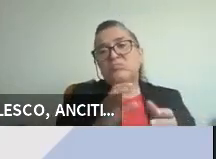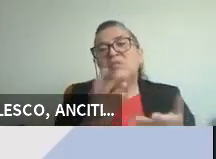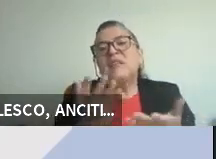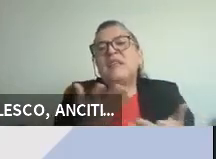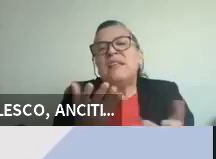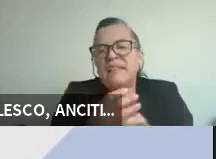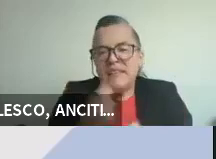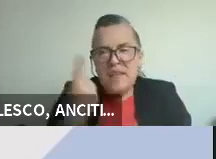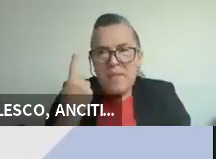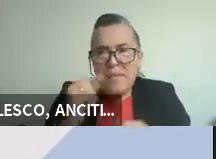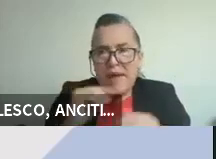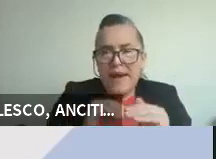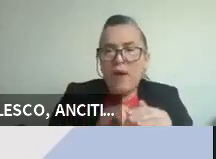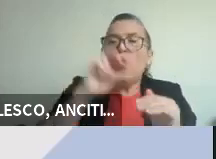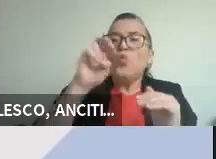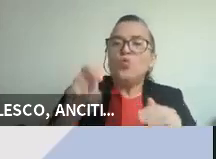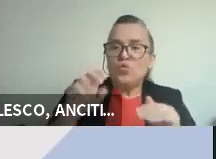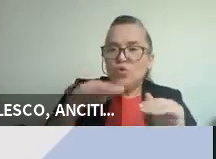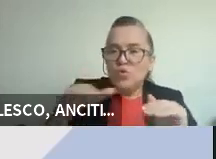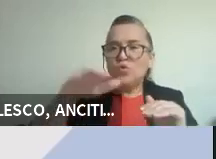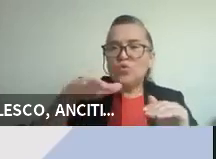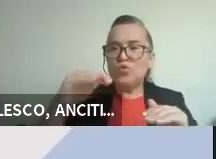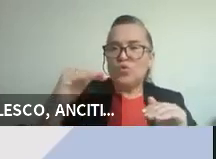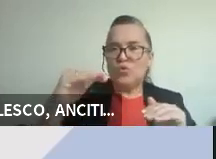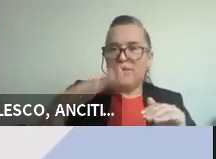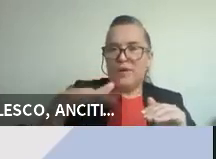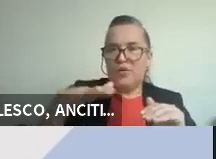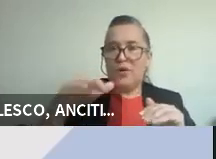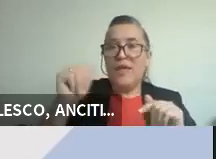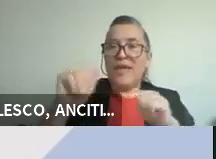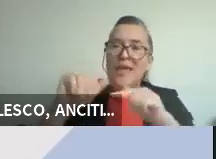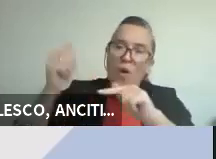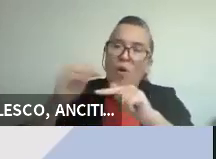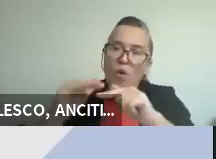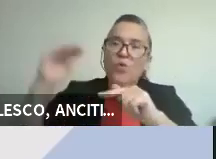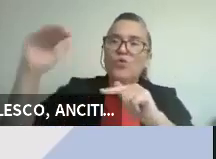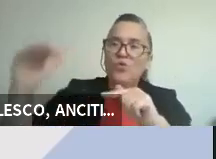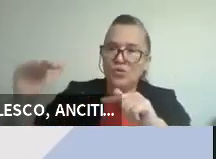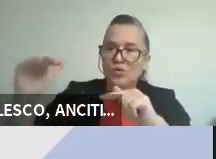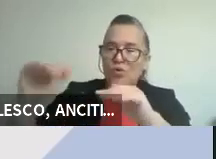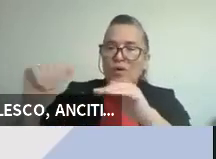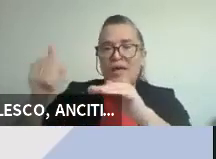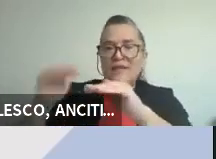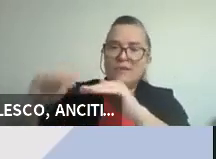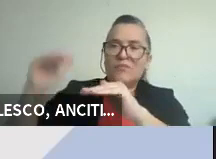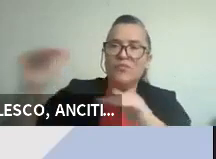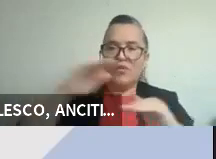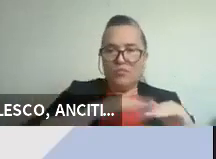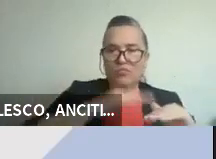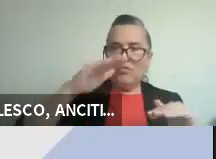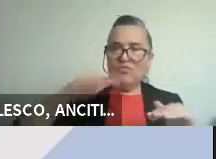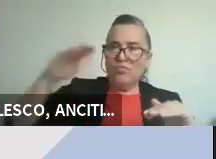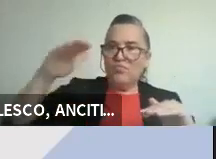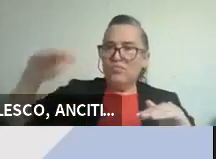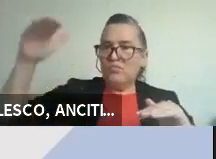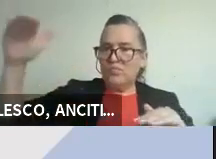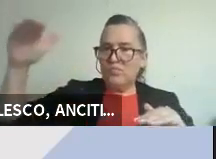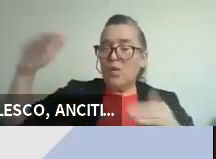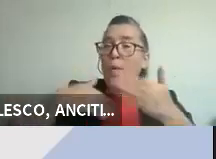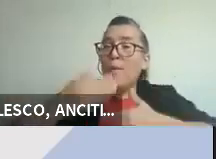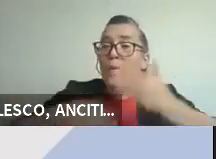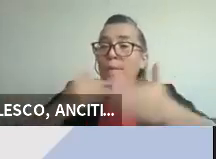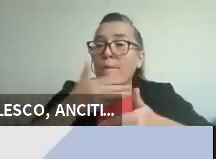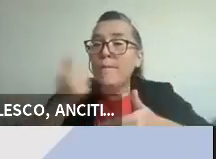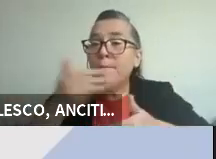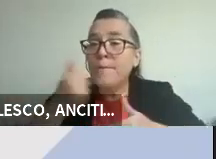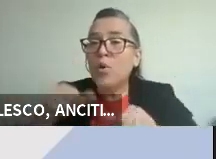para que se dé un salto a un estadio superior y de ahí a otro estadio superior y diario es otro estadio siendo un proceso de mejoramiento